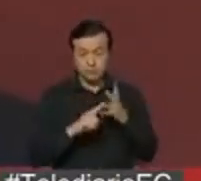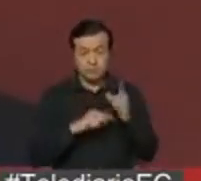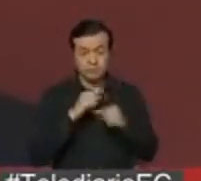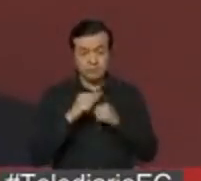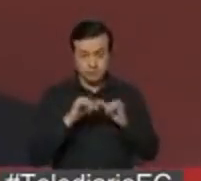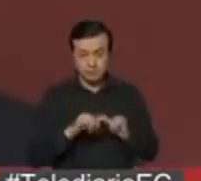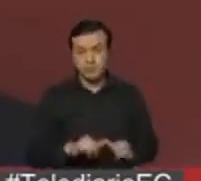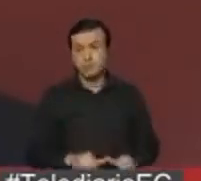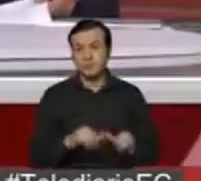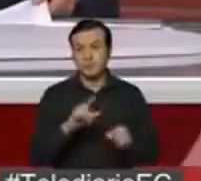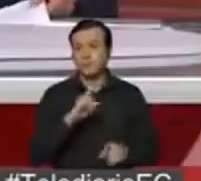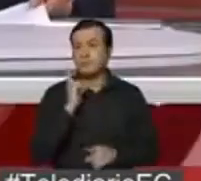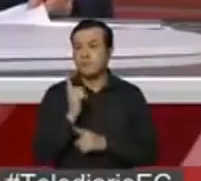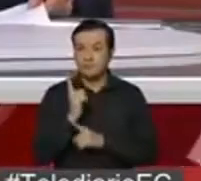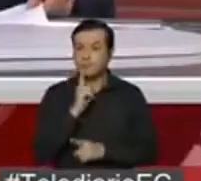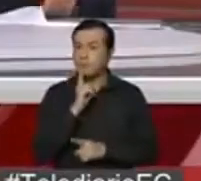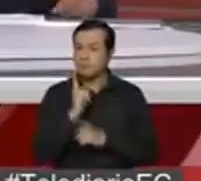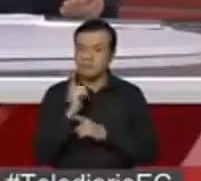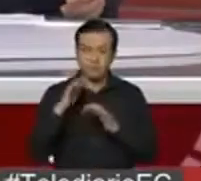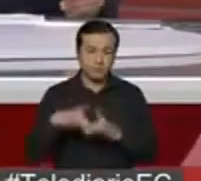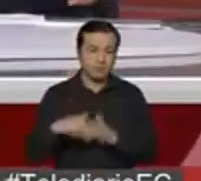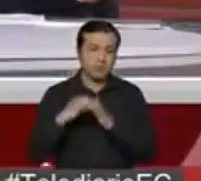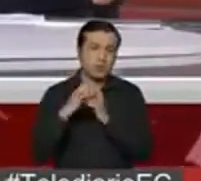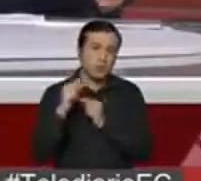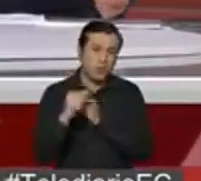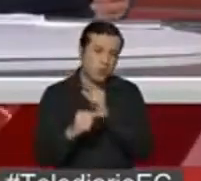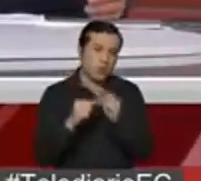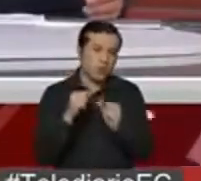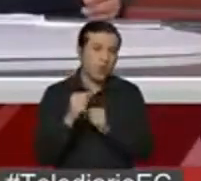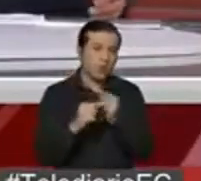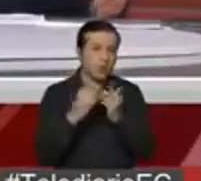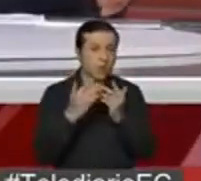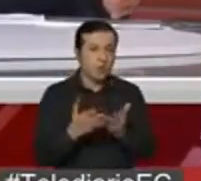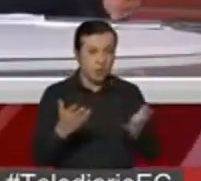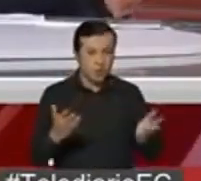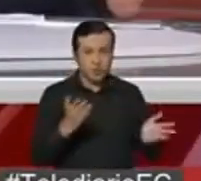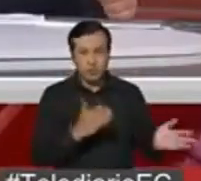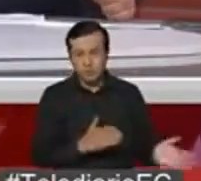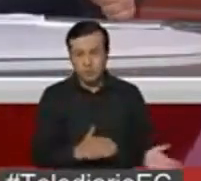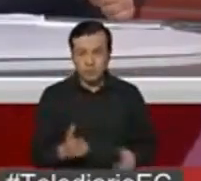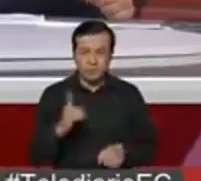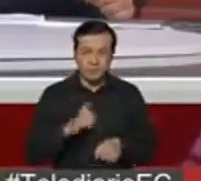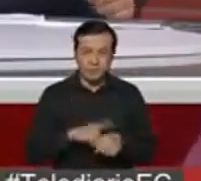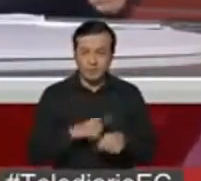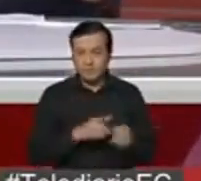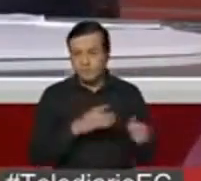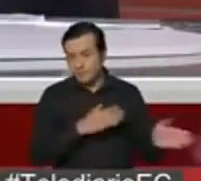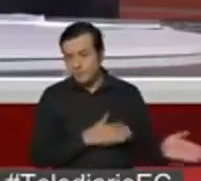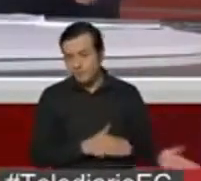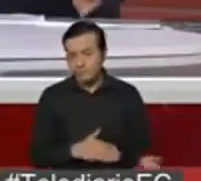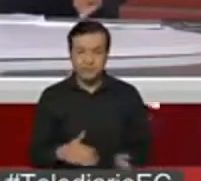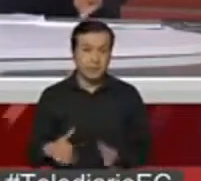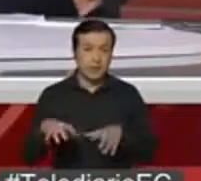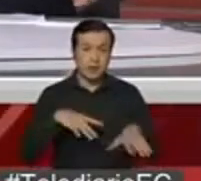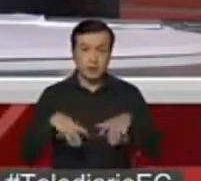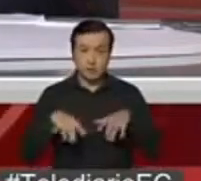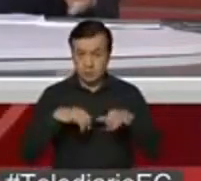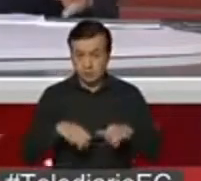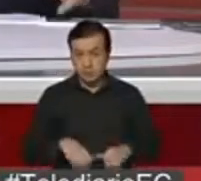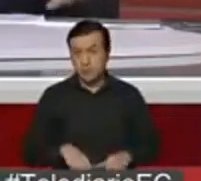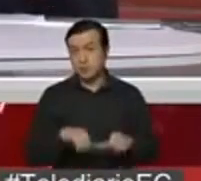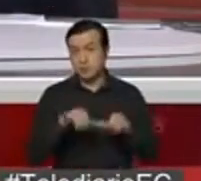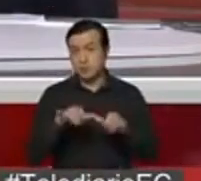tiempo. Claro, sin duda la reactivación es lenta, tiene que ser progresiva, tomará su buen tiempo, lógicamente, para que las actividades en